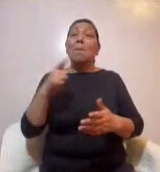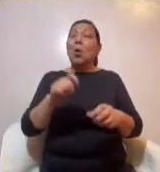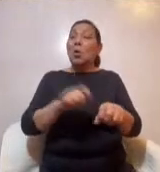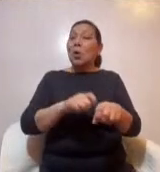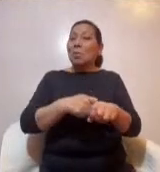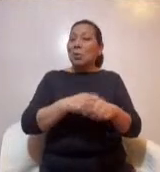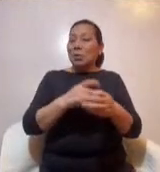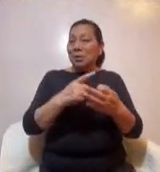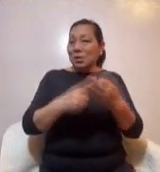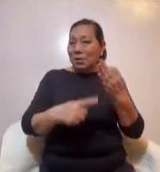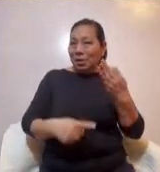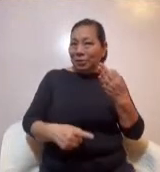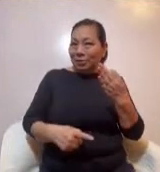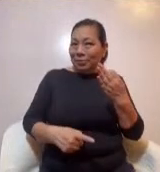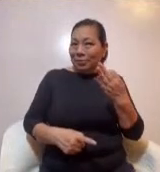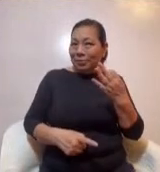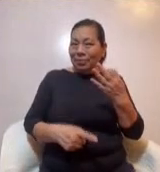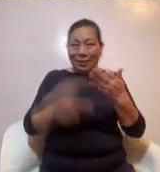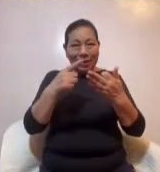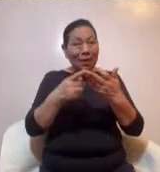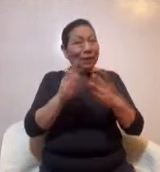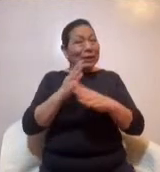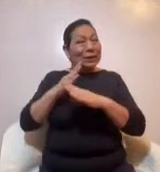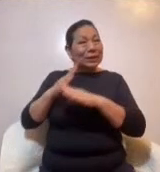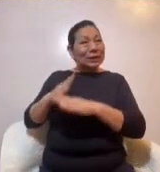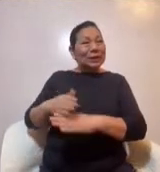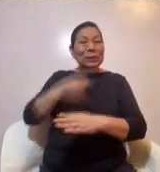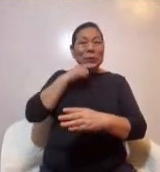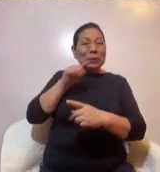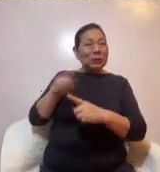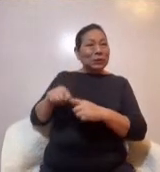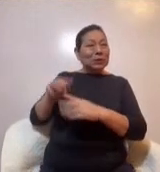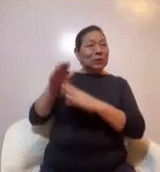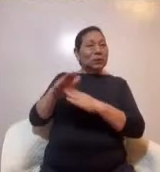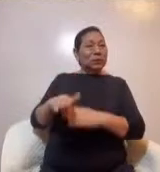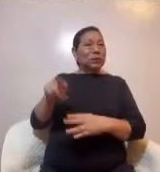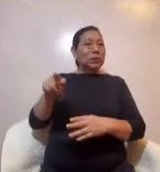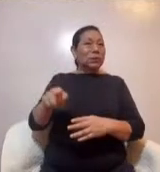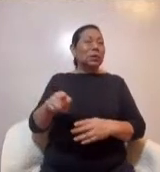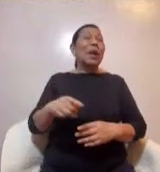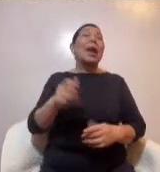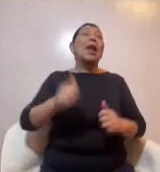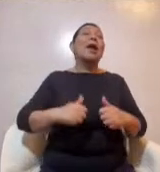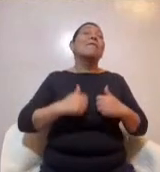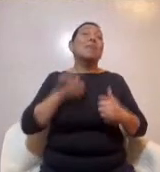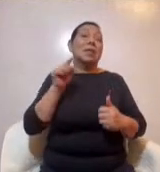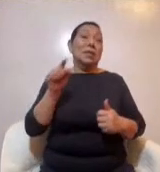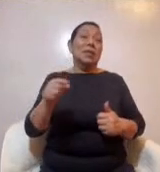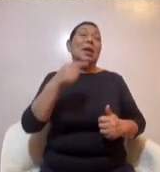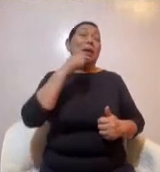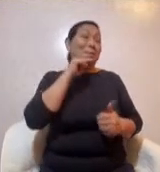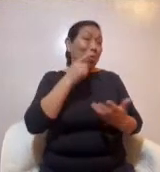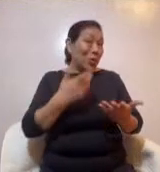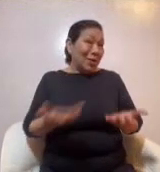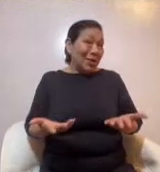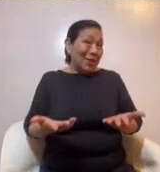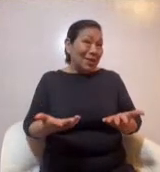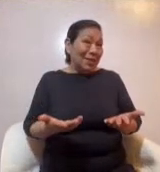por ejercer la prostitución. 3 ejes de discriminación que pesan sobre la vida de